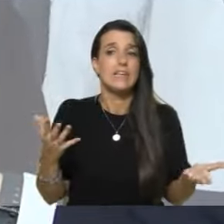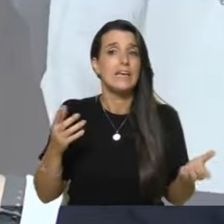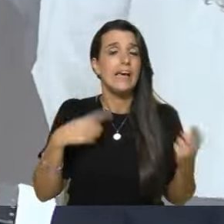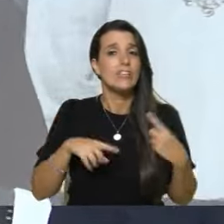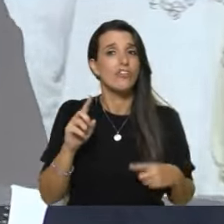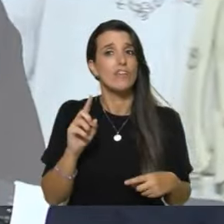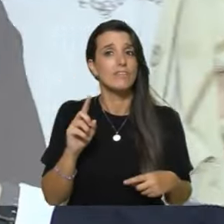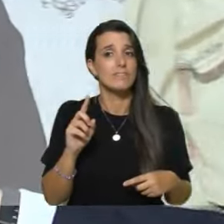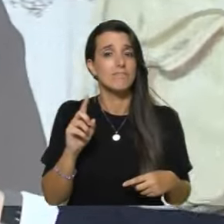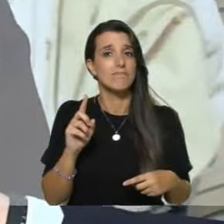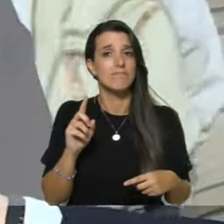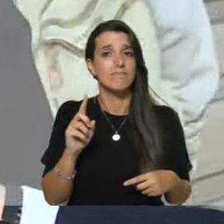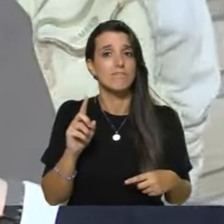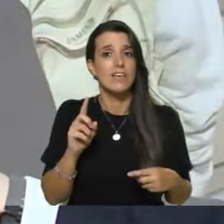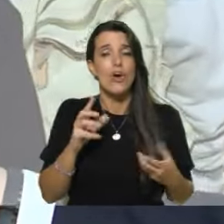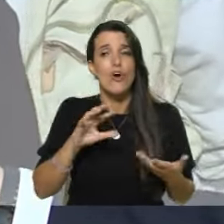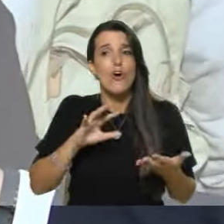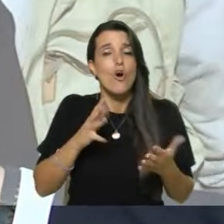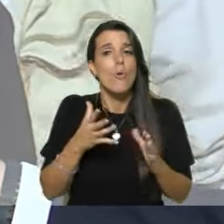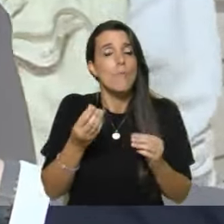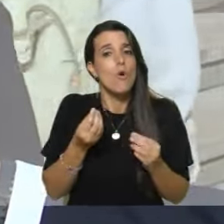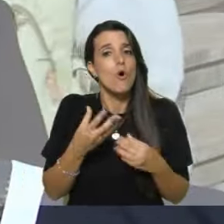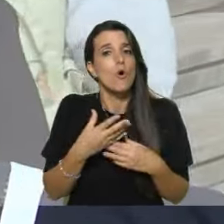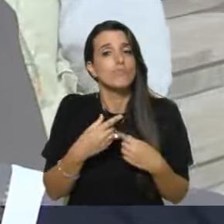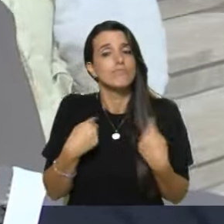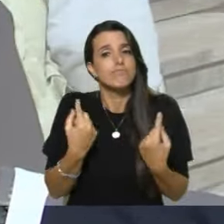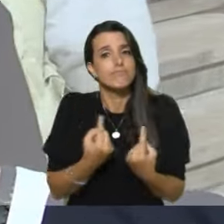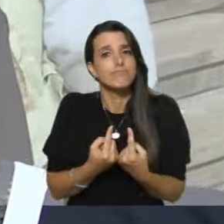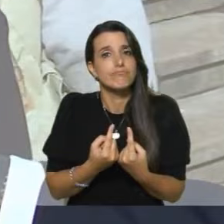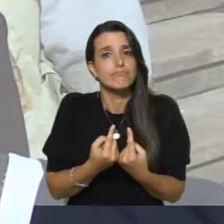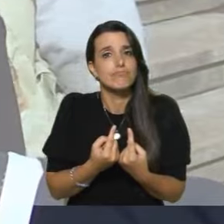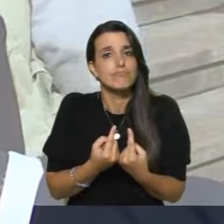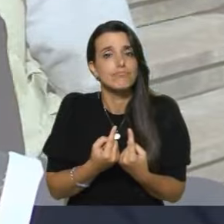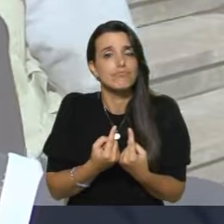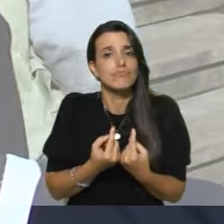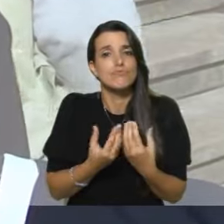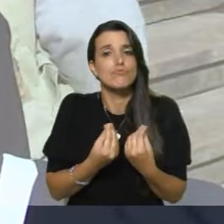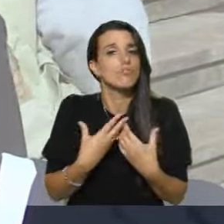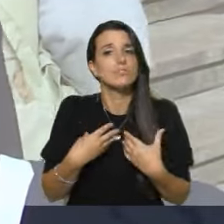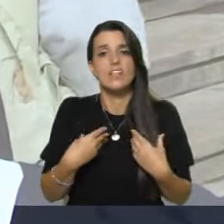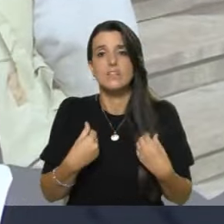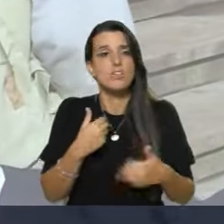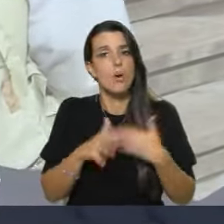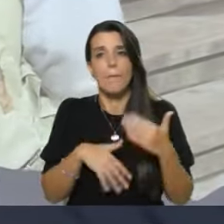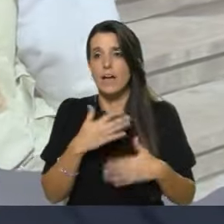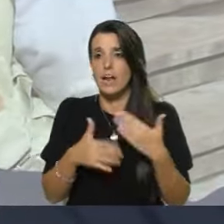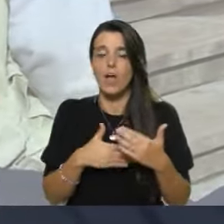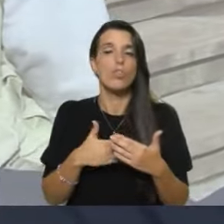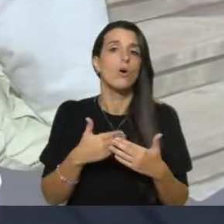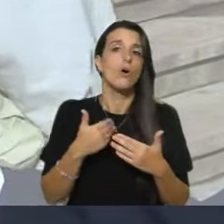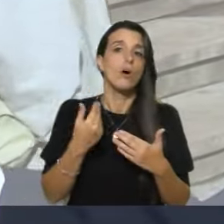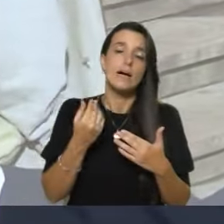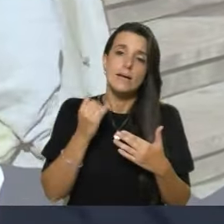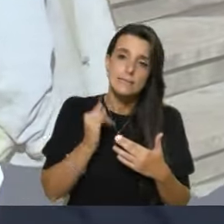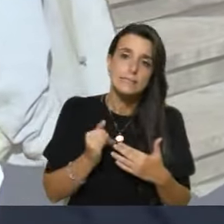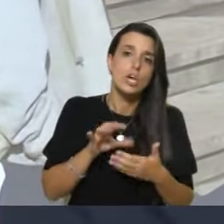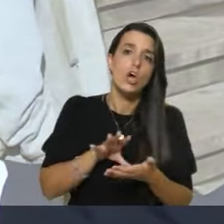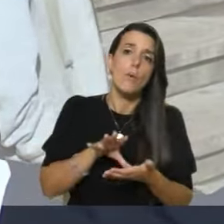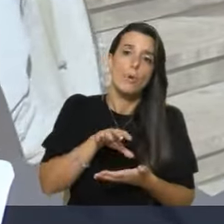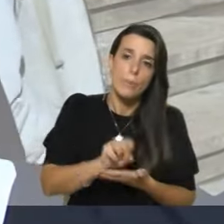tanto, estar en una jornada como esta con nosotros es de varios sentimientos a la vez. Compromiso, renovamos el